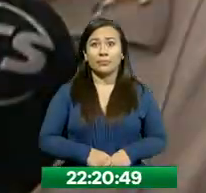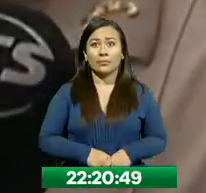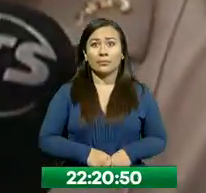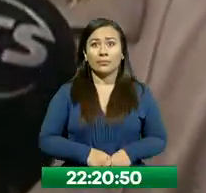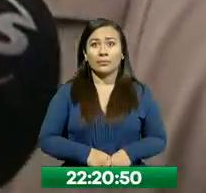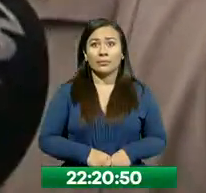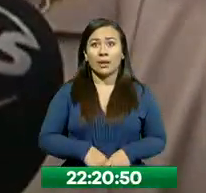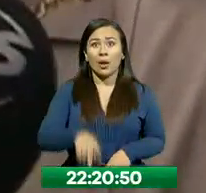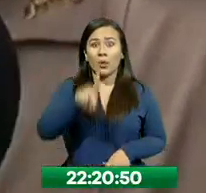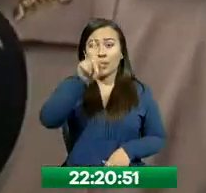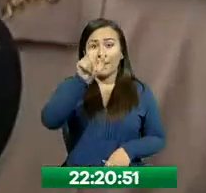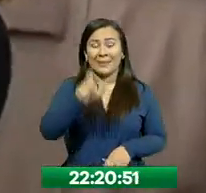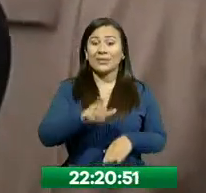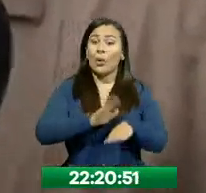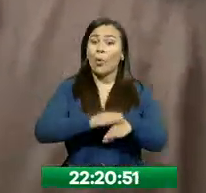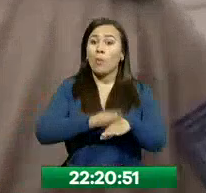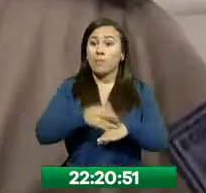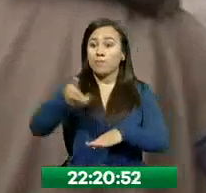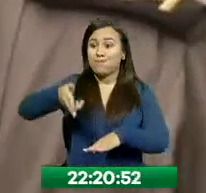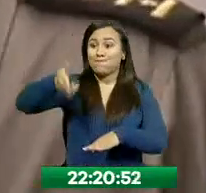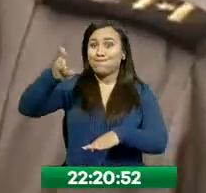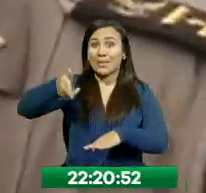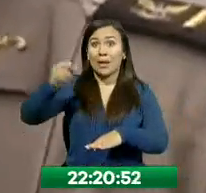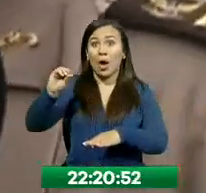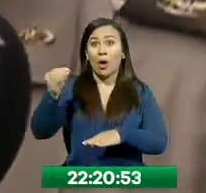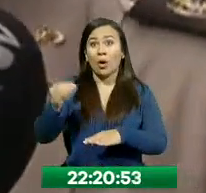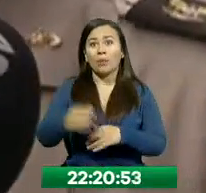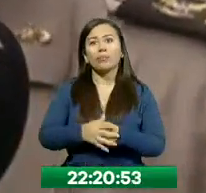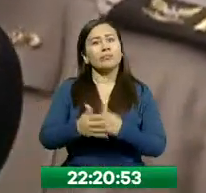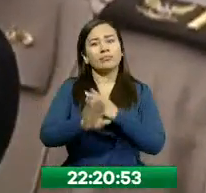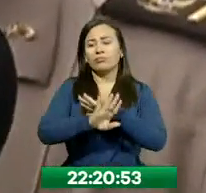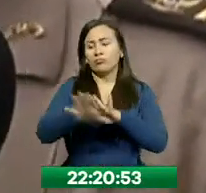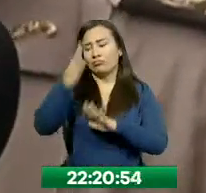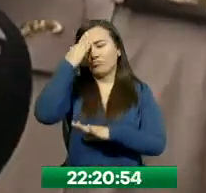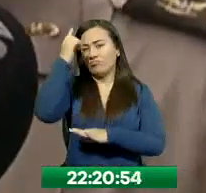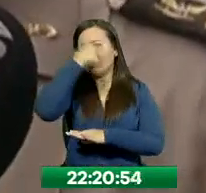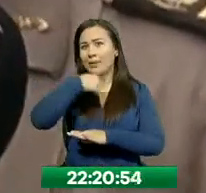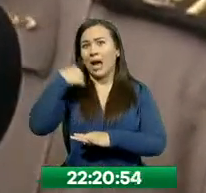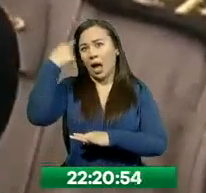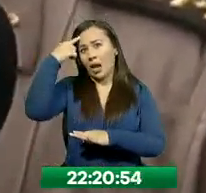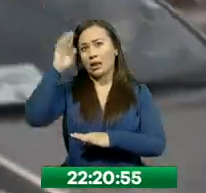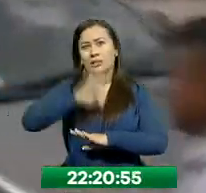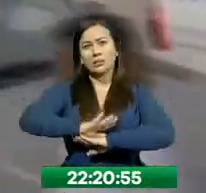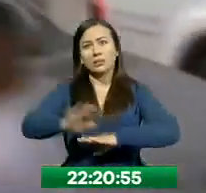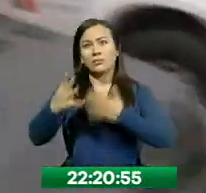La persona autor de este hecho delictivo se encuentra ya identificada, se encuentra ya